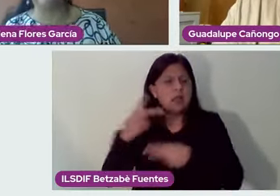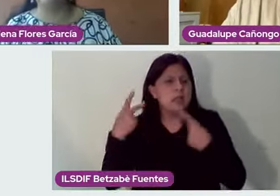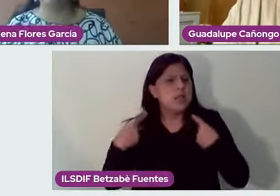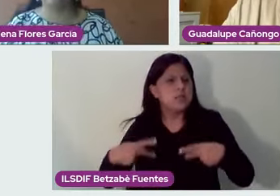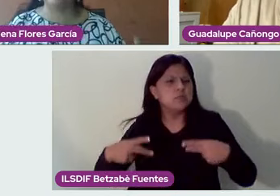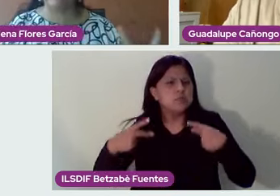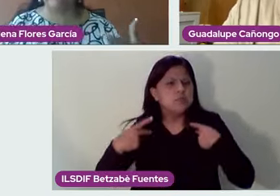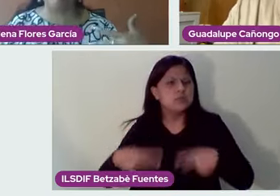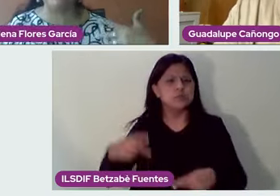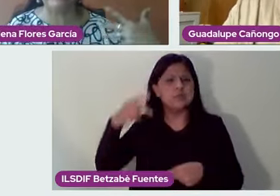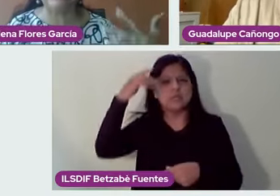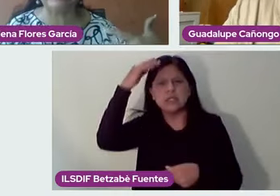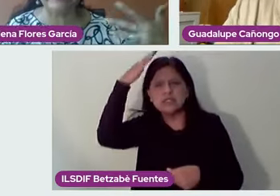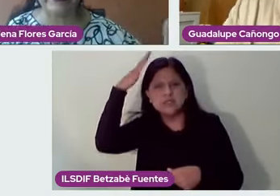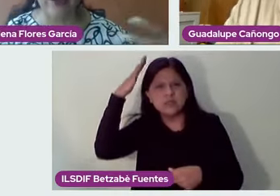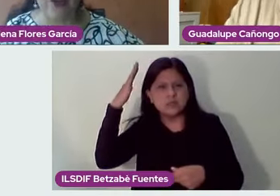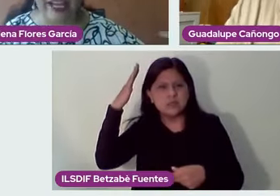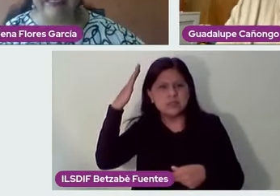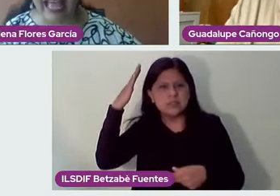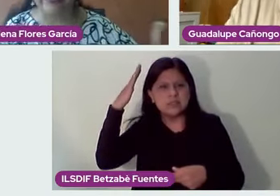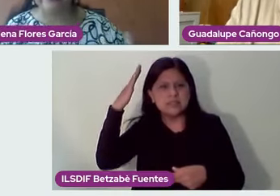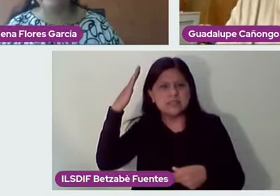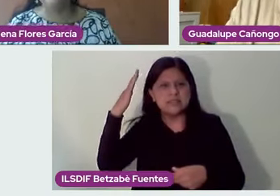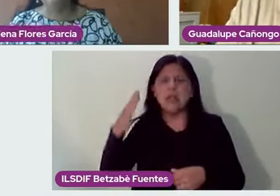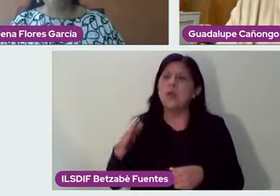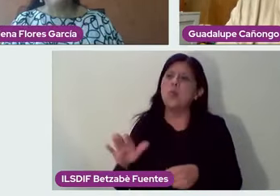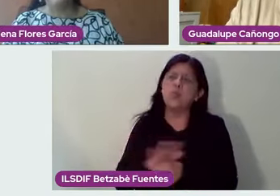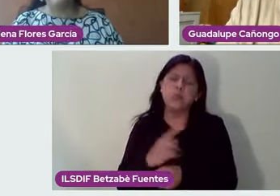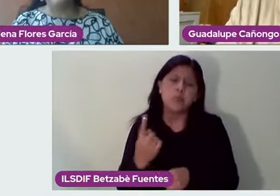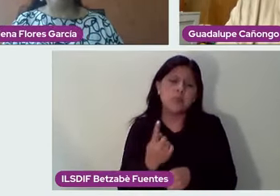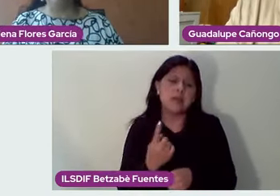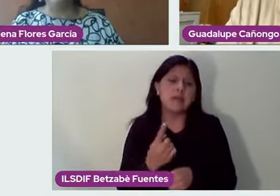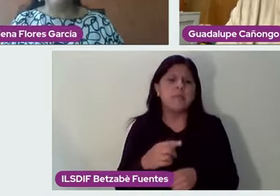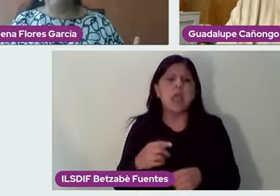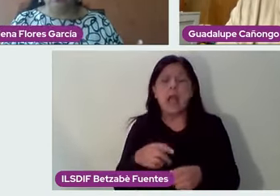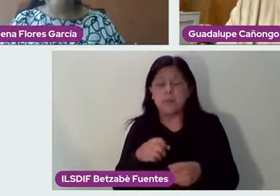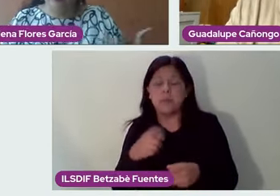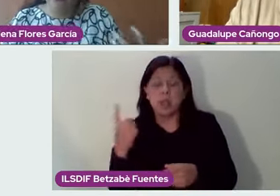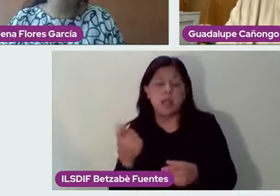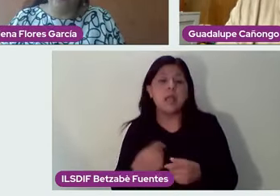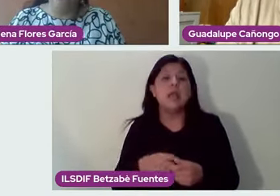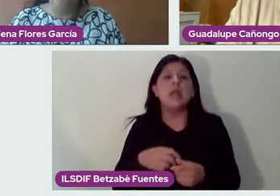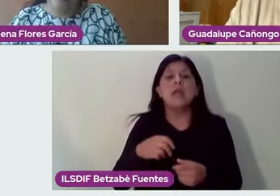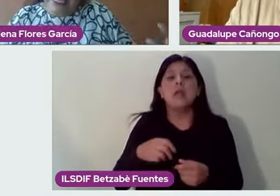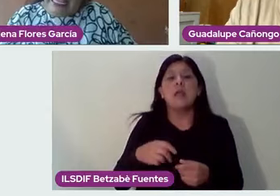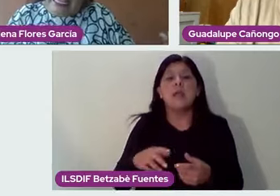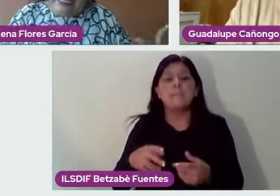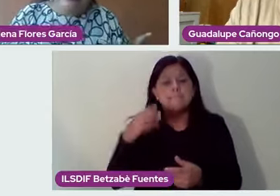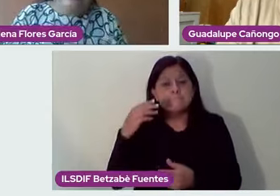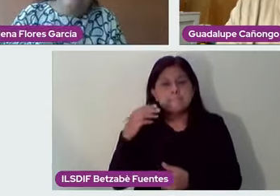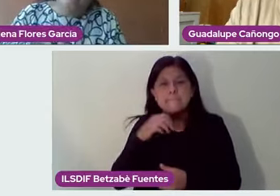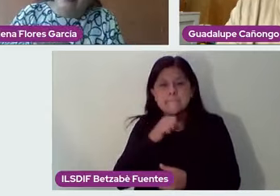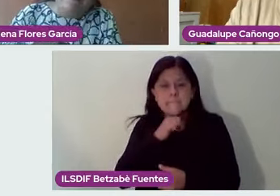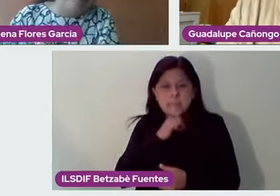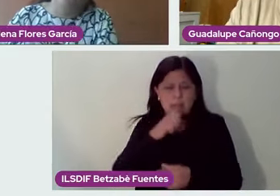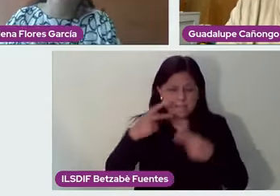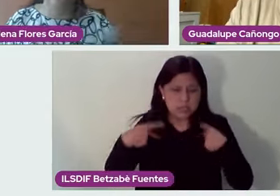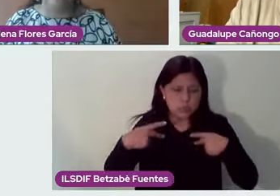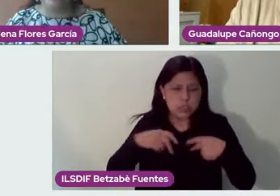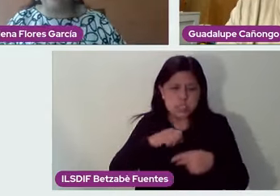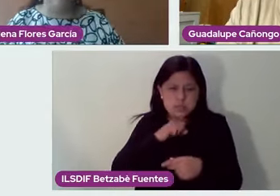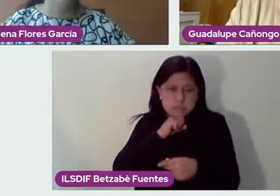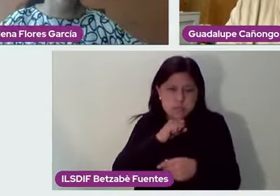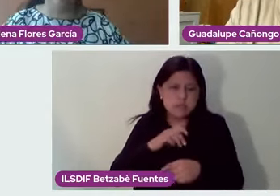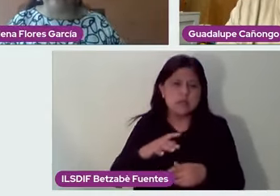gran artículo que se llamaba Vejeces Interconectadas, donde justo, ¿no? el paso